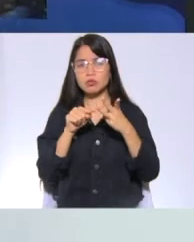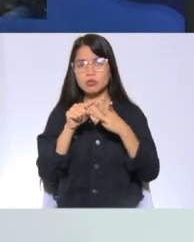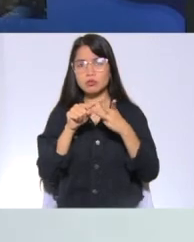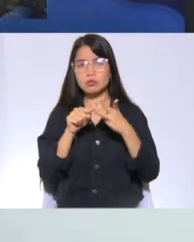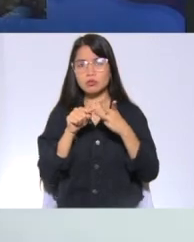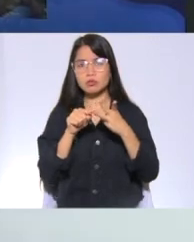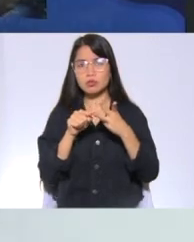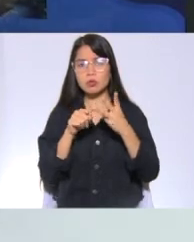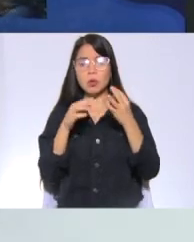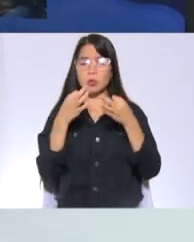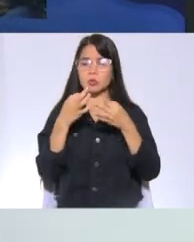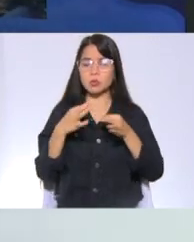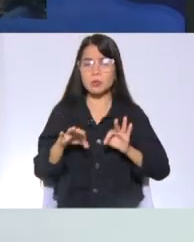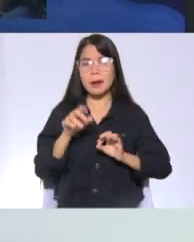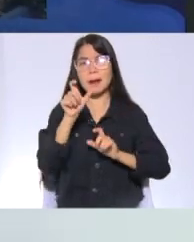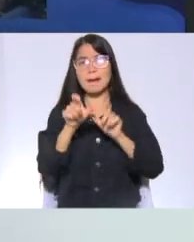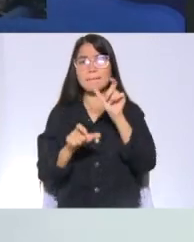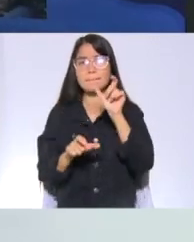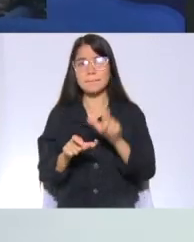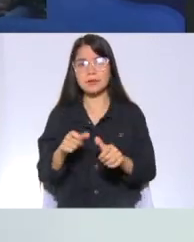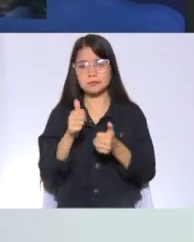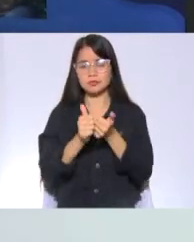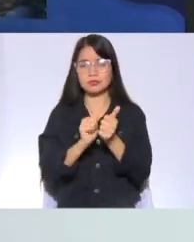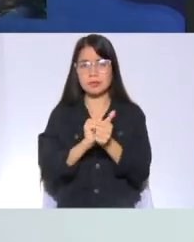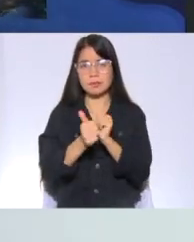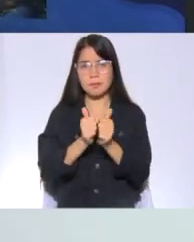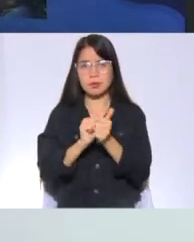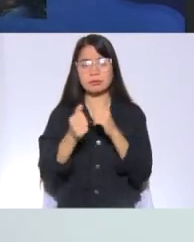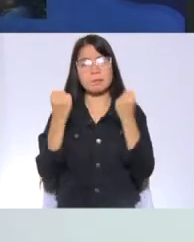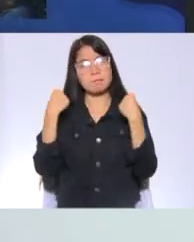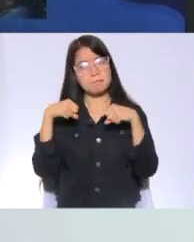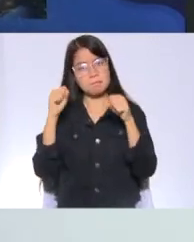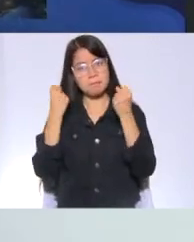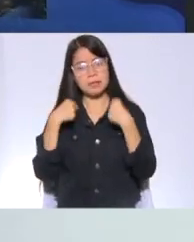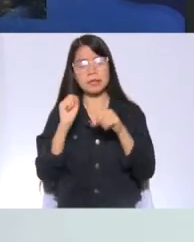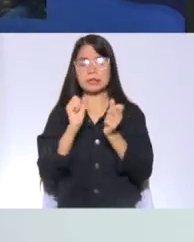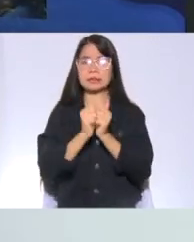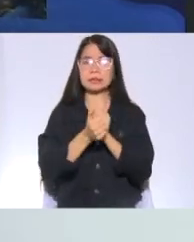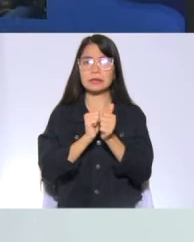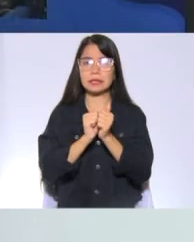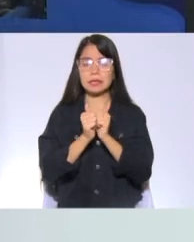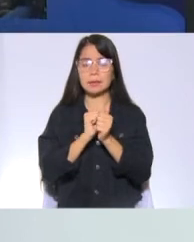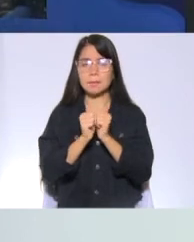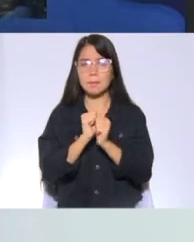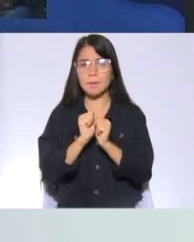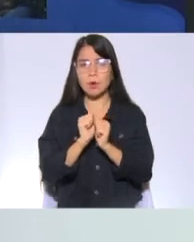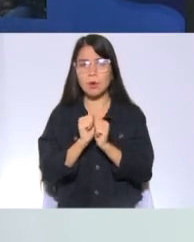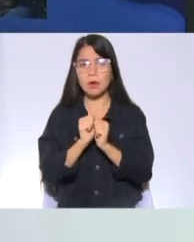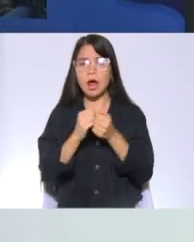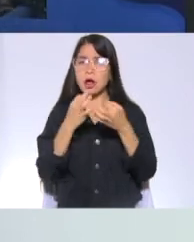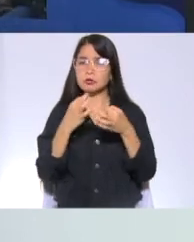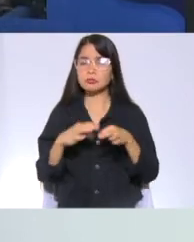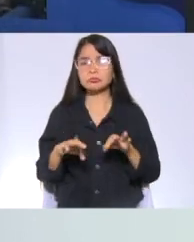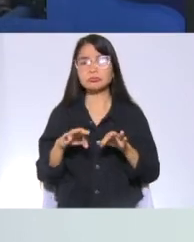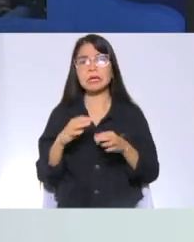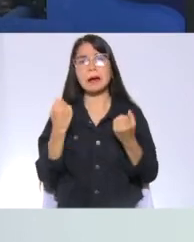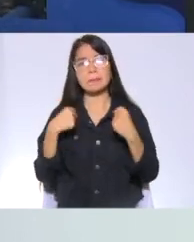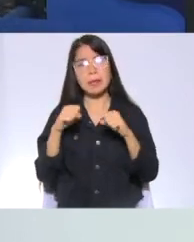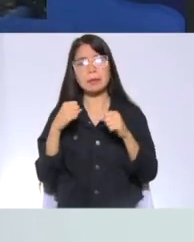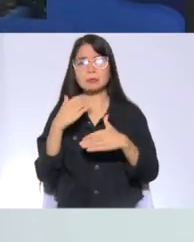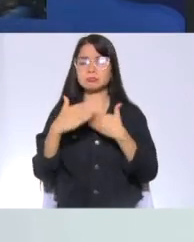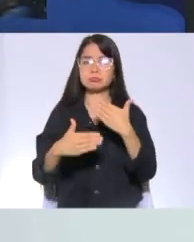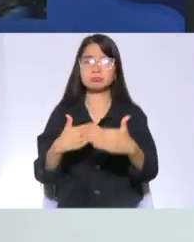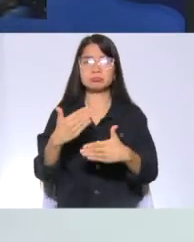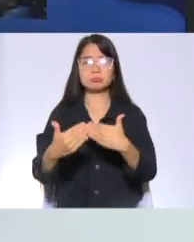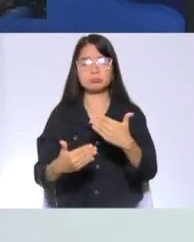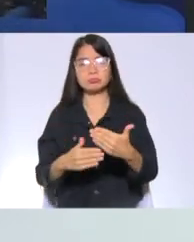el practicante, porque ya no sería un atleta en este momento, recuerden ustedes que la ley orgánica del deporte, la actividad física